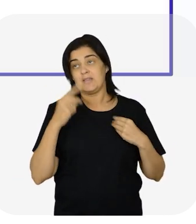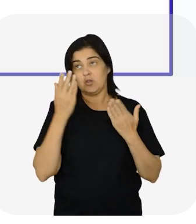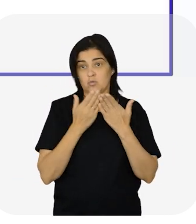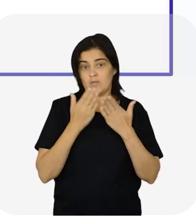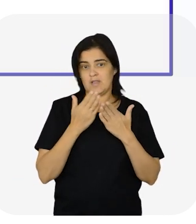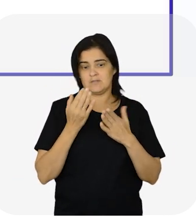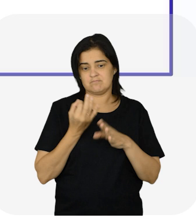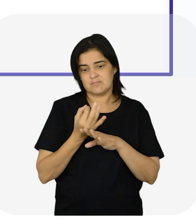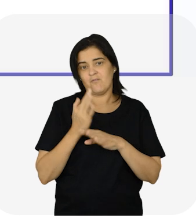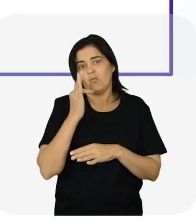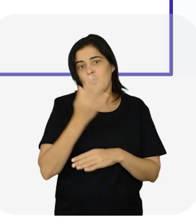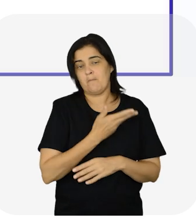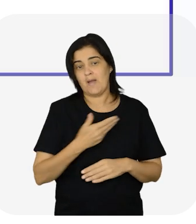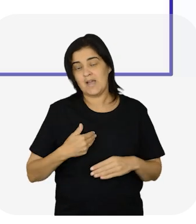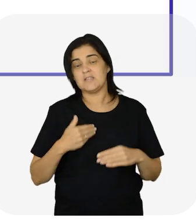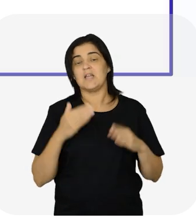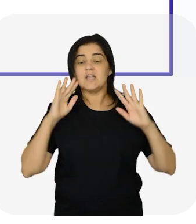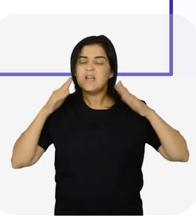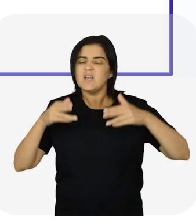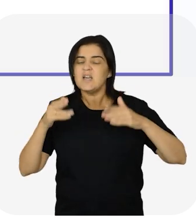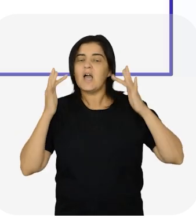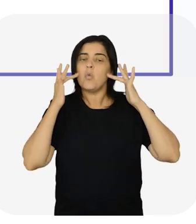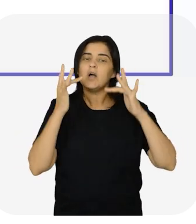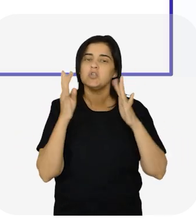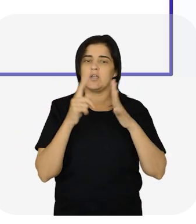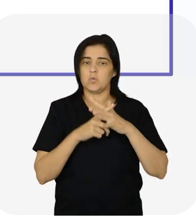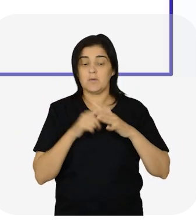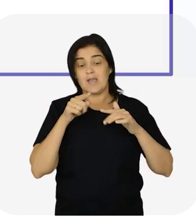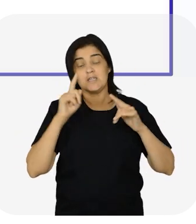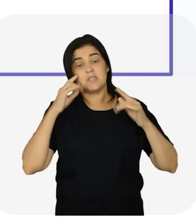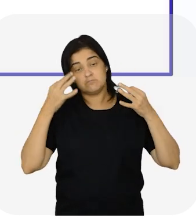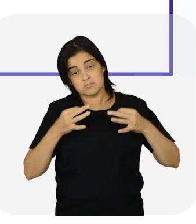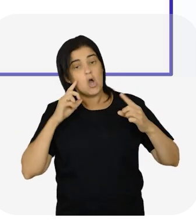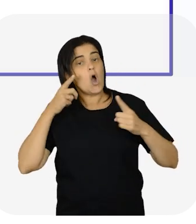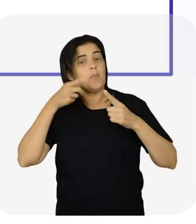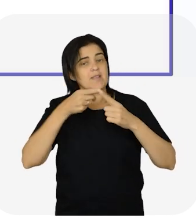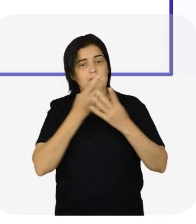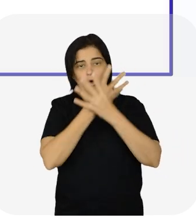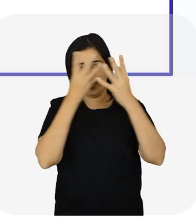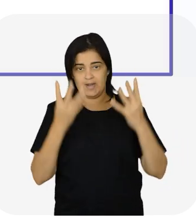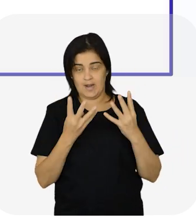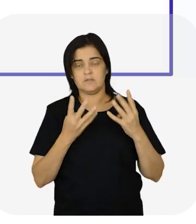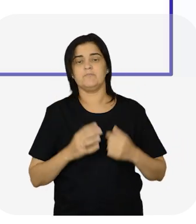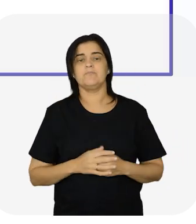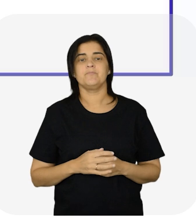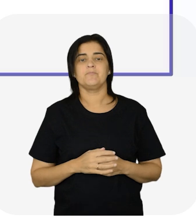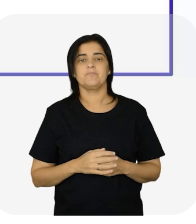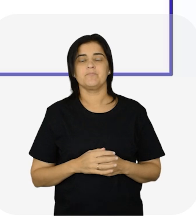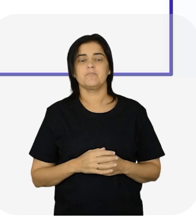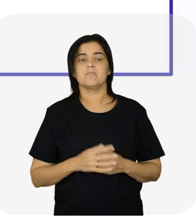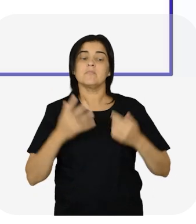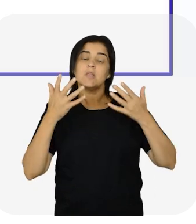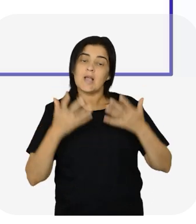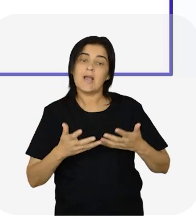Montevideo en relación a la educación inclusiva. Eso es nuestro objetivo general, justamente